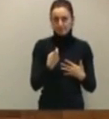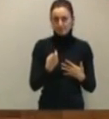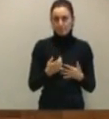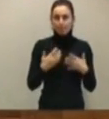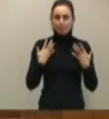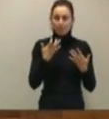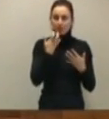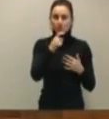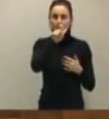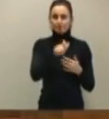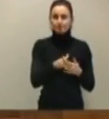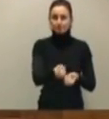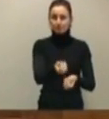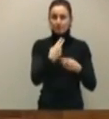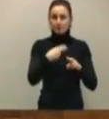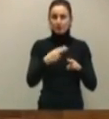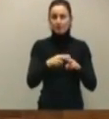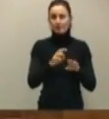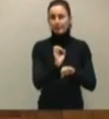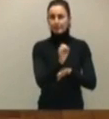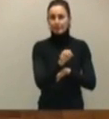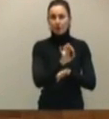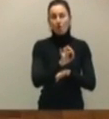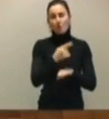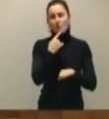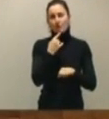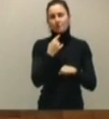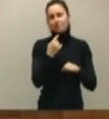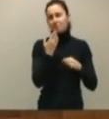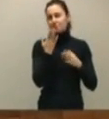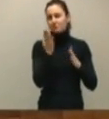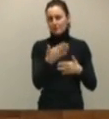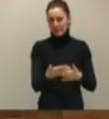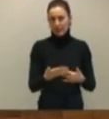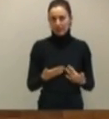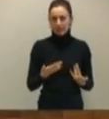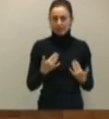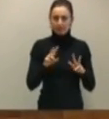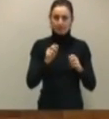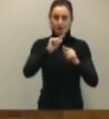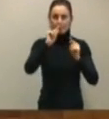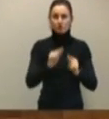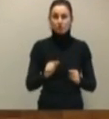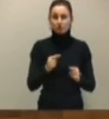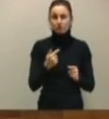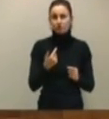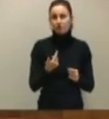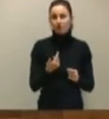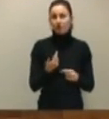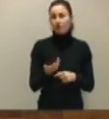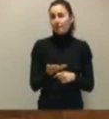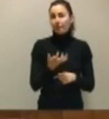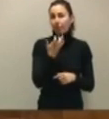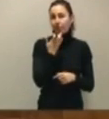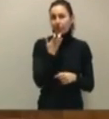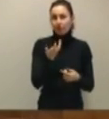si alguien plantea políticamente saltárselos o pintar con brocha gorda objetivos presupuestarios ilusorios, debería de ser honesto